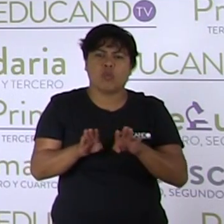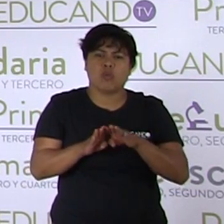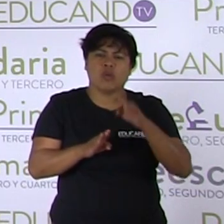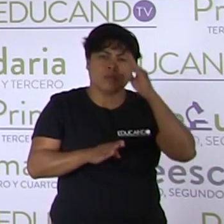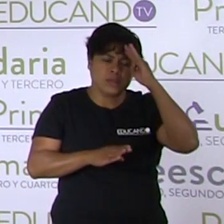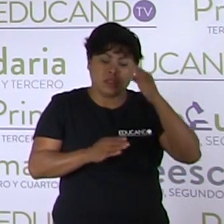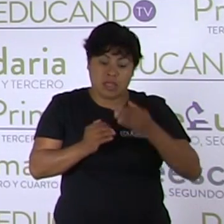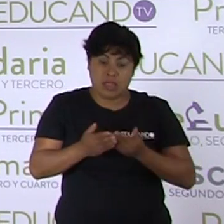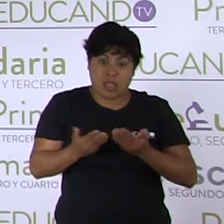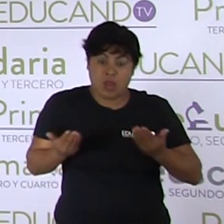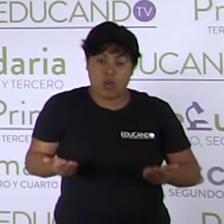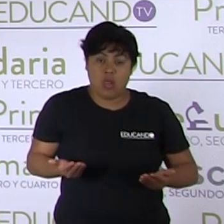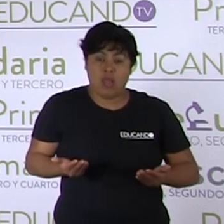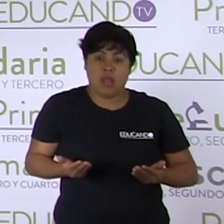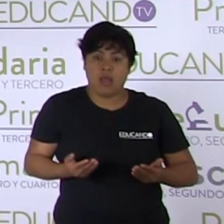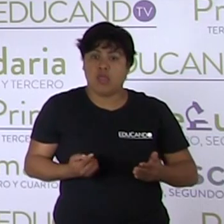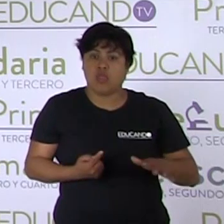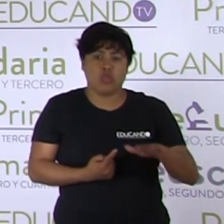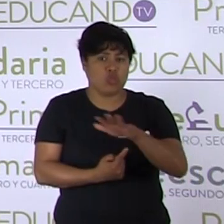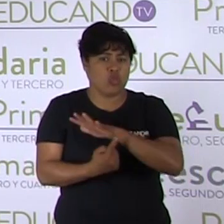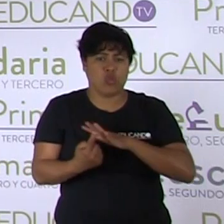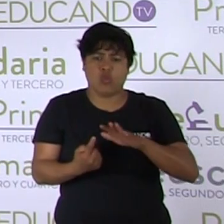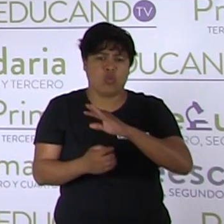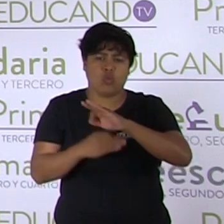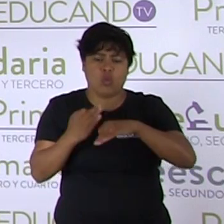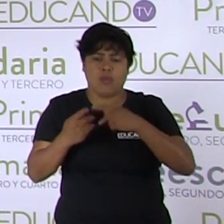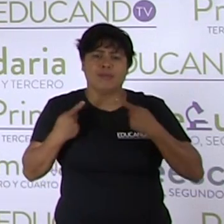está presente en todo boliviano.